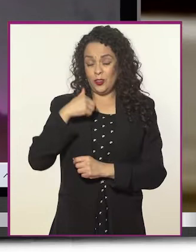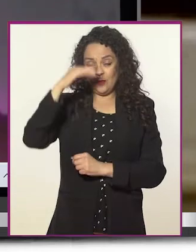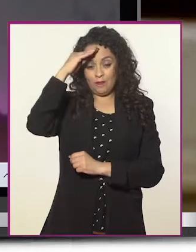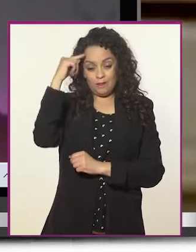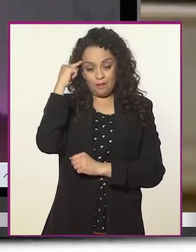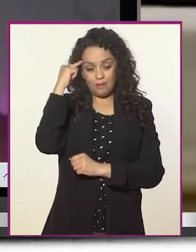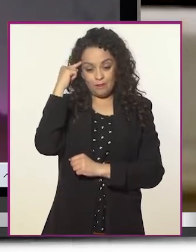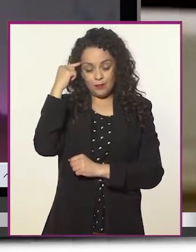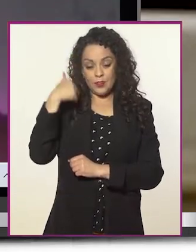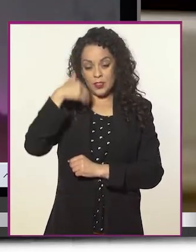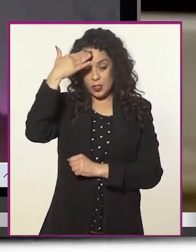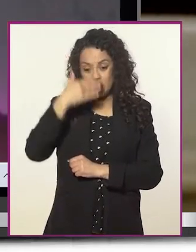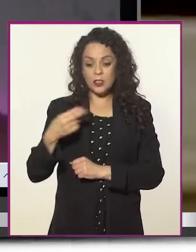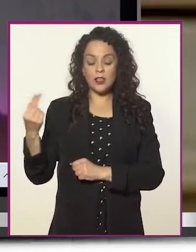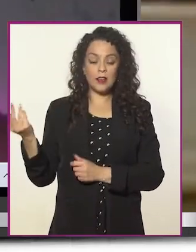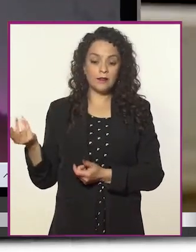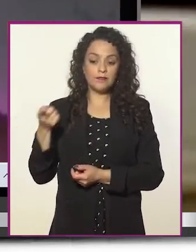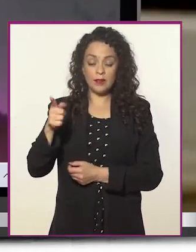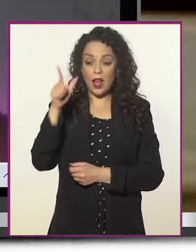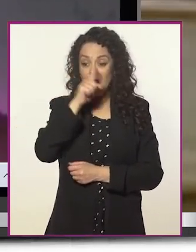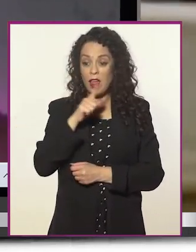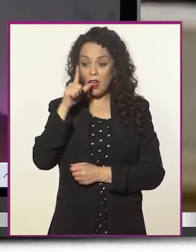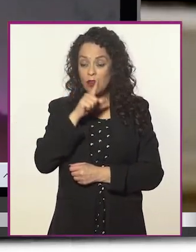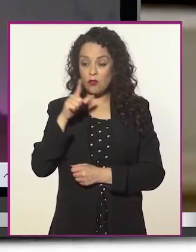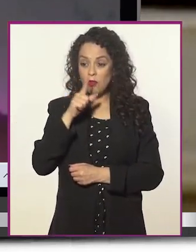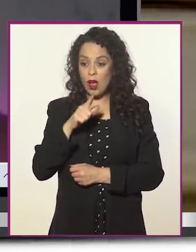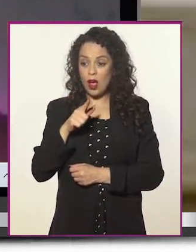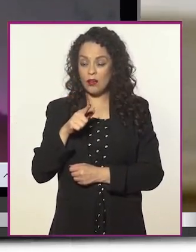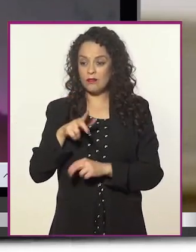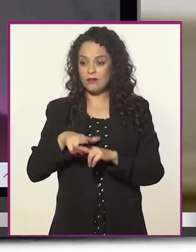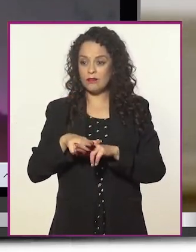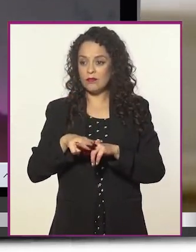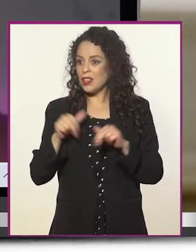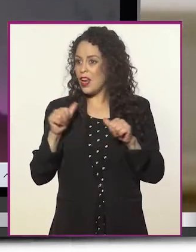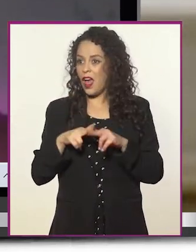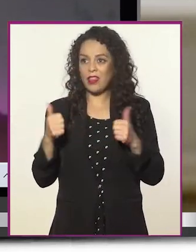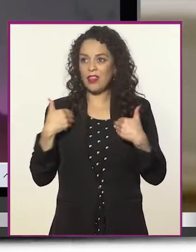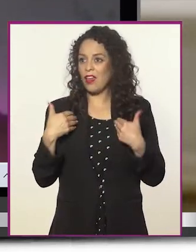Sabía que tenía que ser una lengua que nadie entendiera.